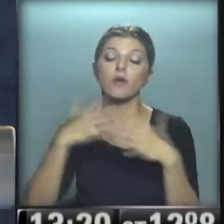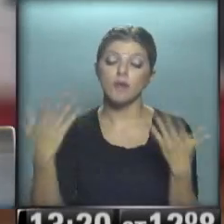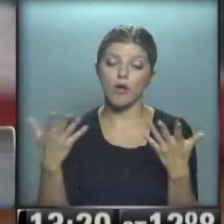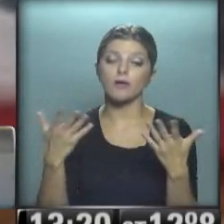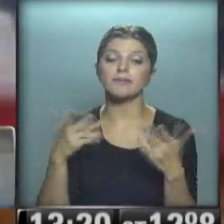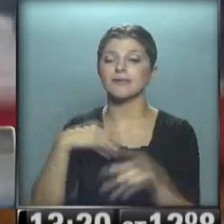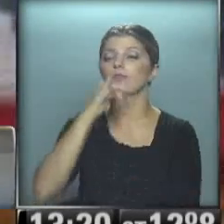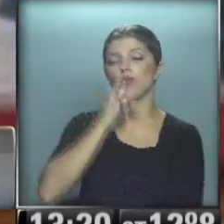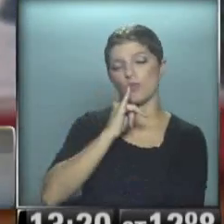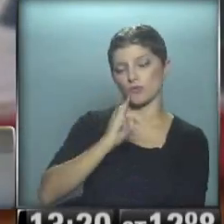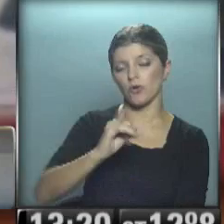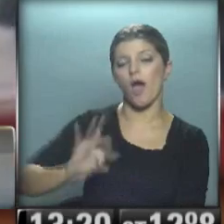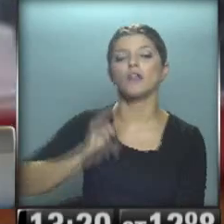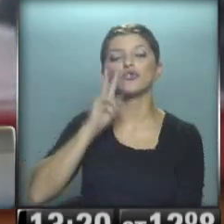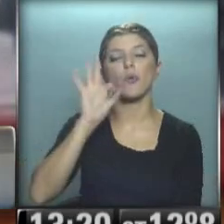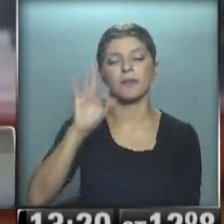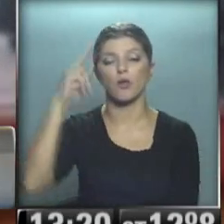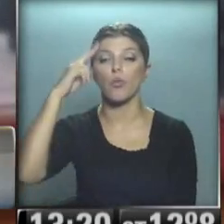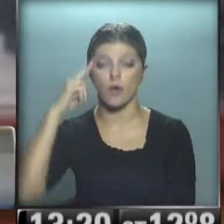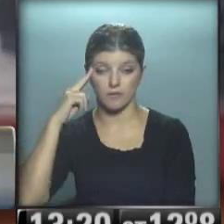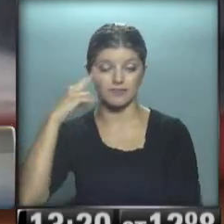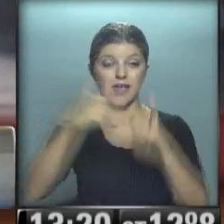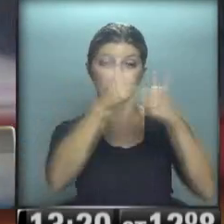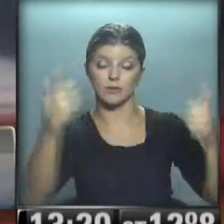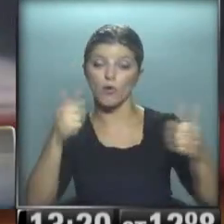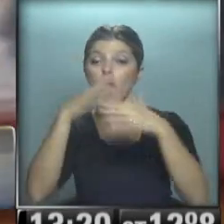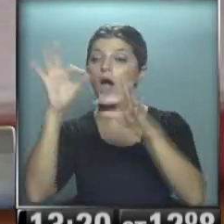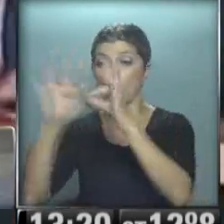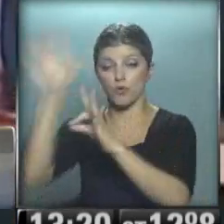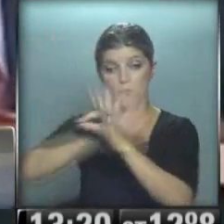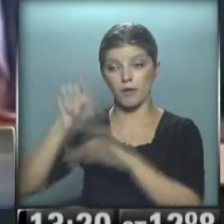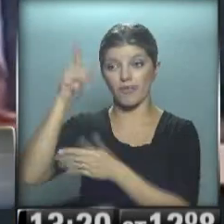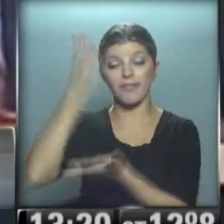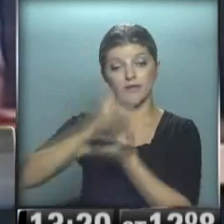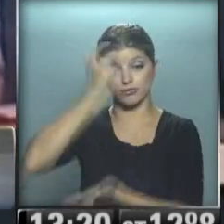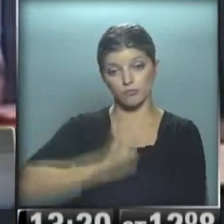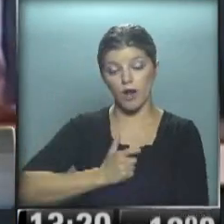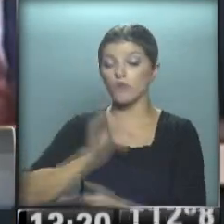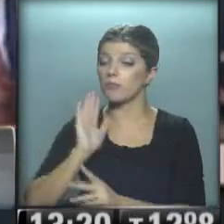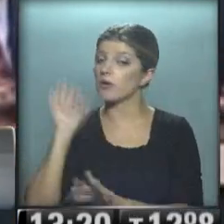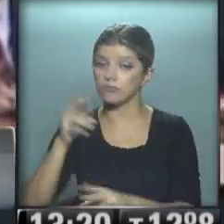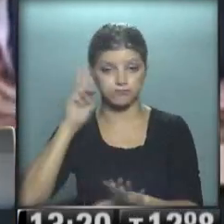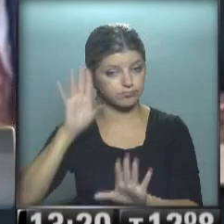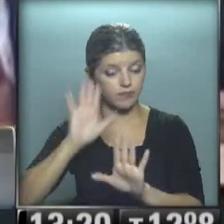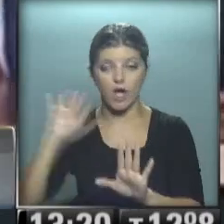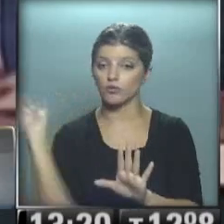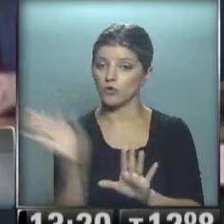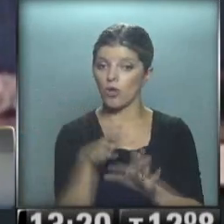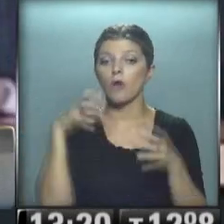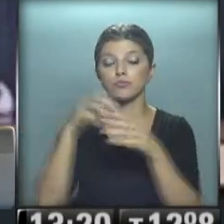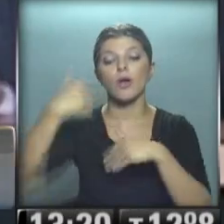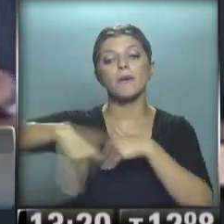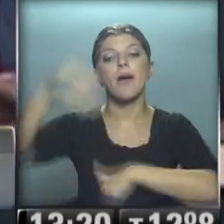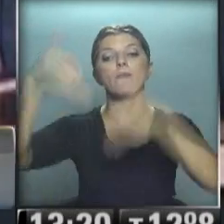sido denunciada en 2009 ante el Tribunal Europeo de Derechos Humanos, rige para los comicios que se